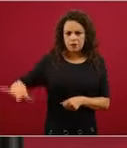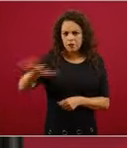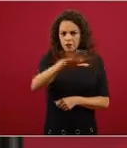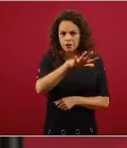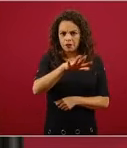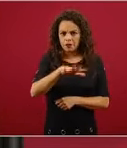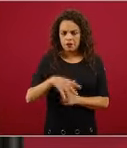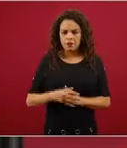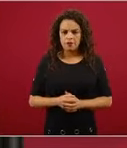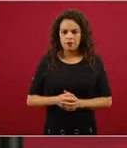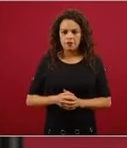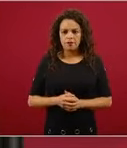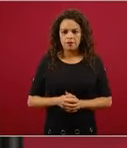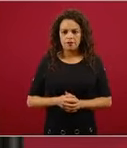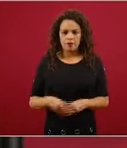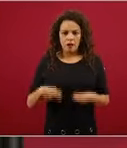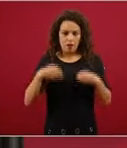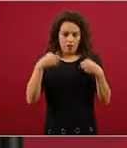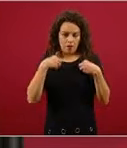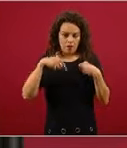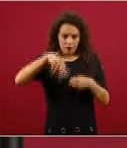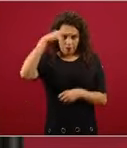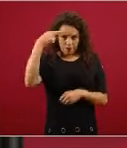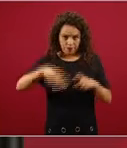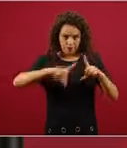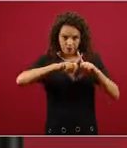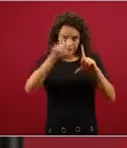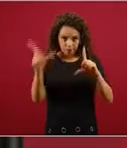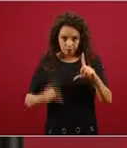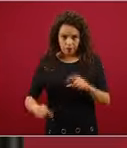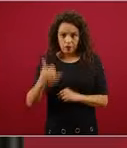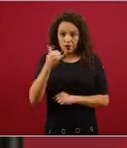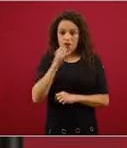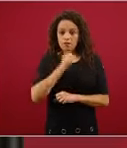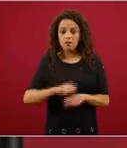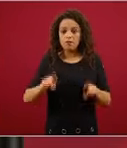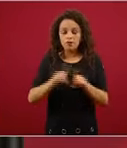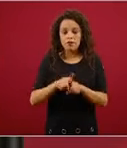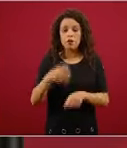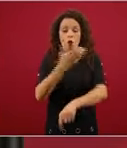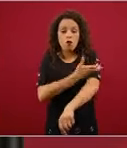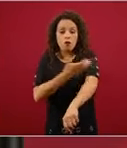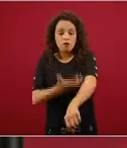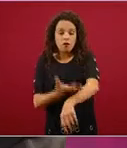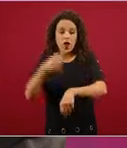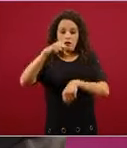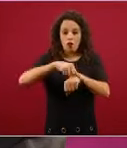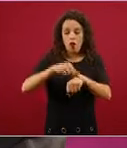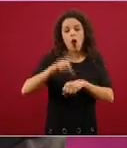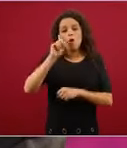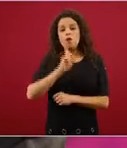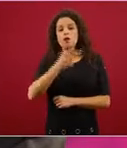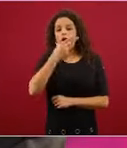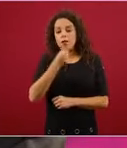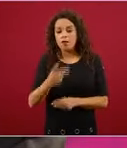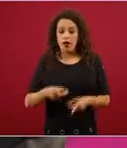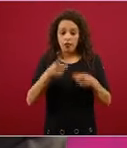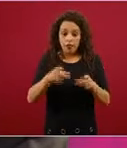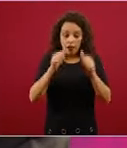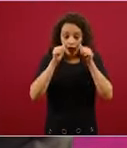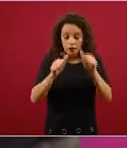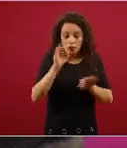el país, como nuestros colegas, las médicas y los médicos que tratan a las personas con